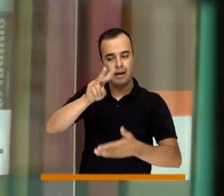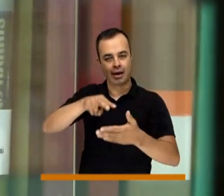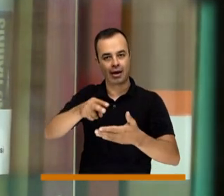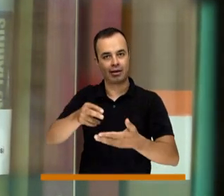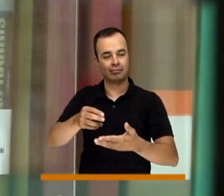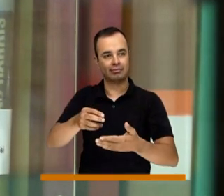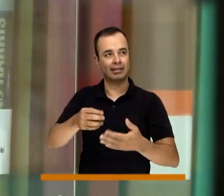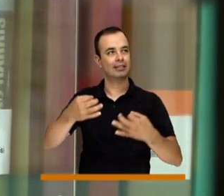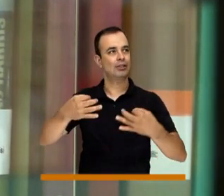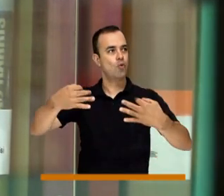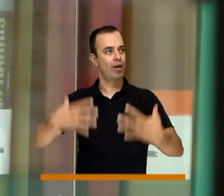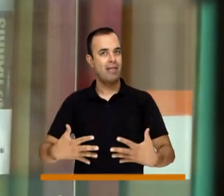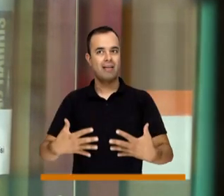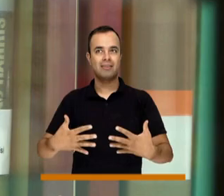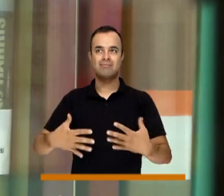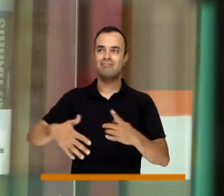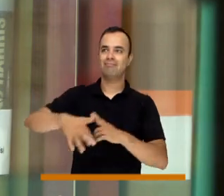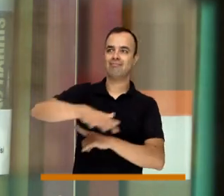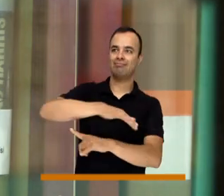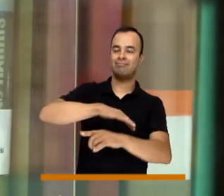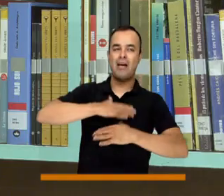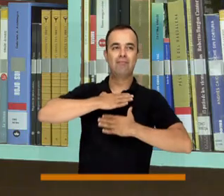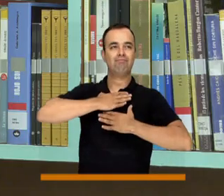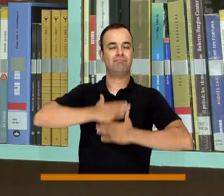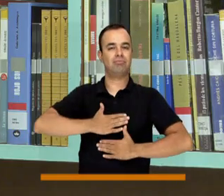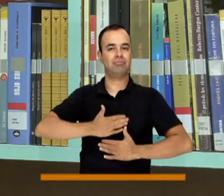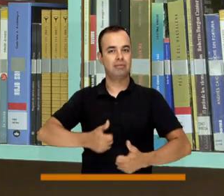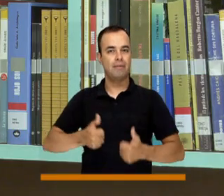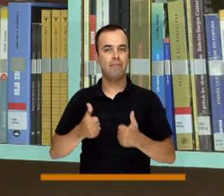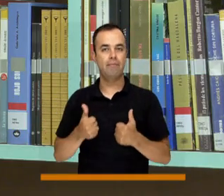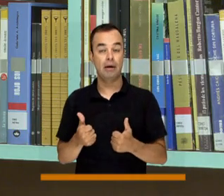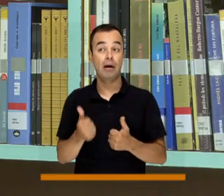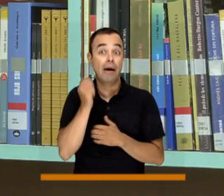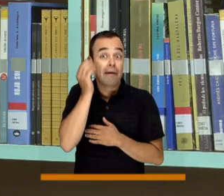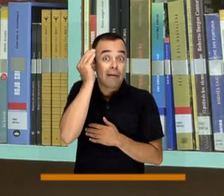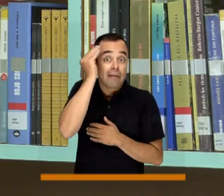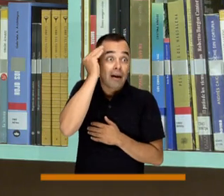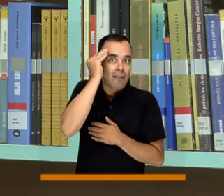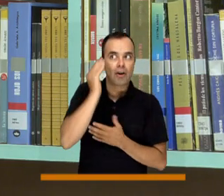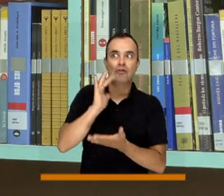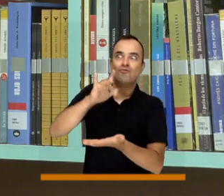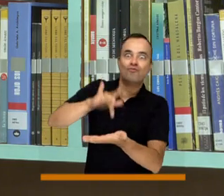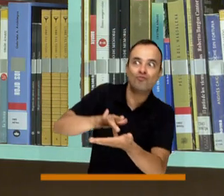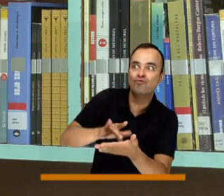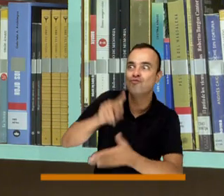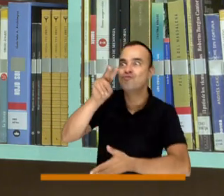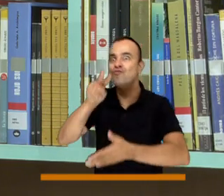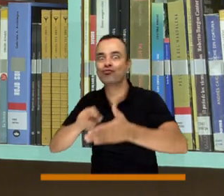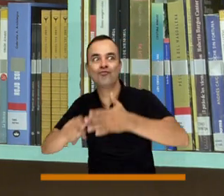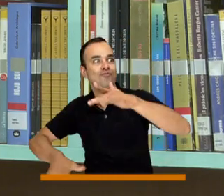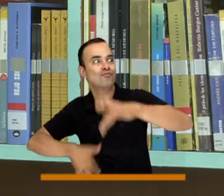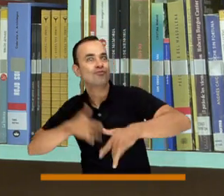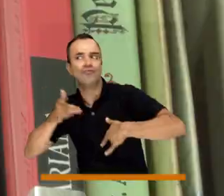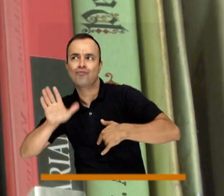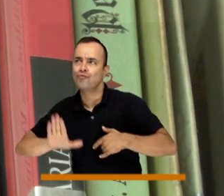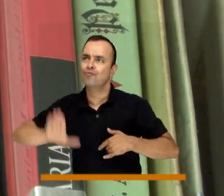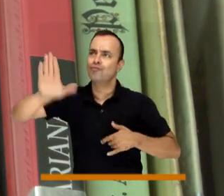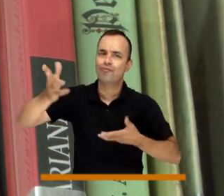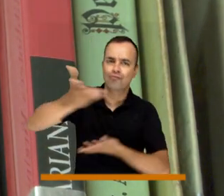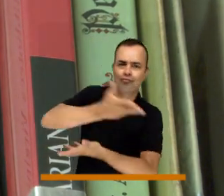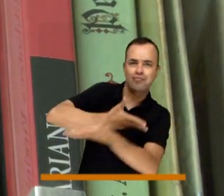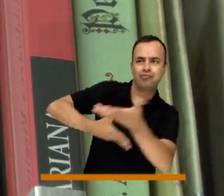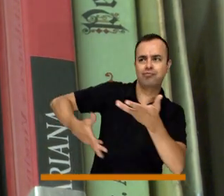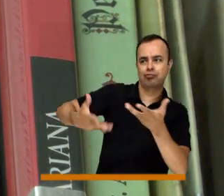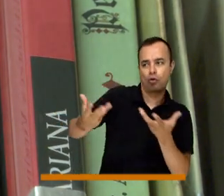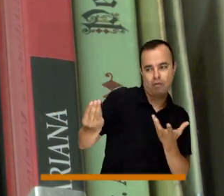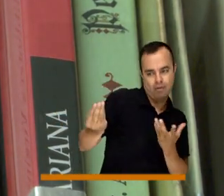seguridad, espacios seguros, espacios ciudadanos, en los cuales ellos saben que pueden participar y ser parte, pues, como